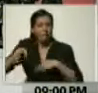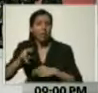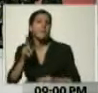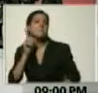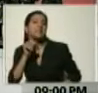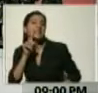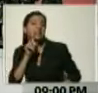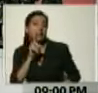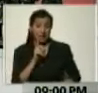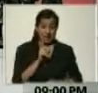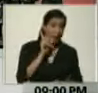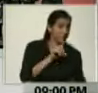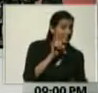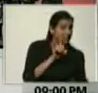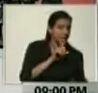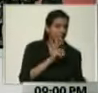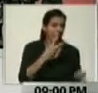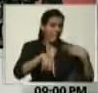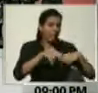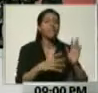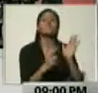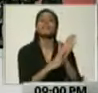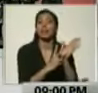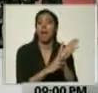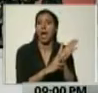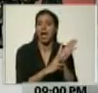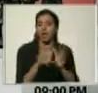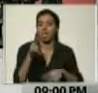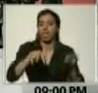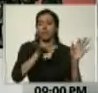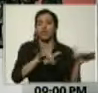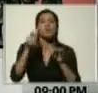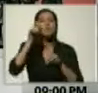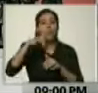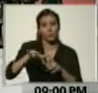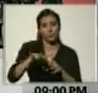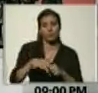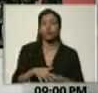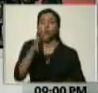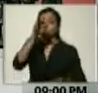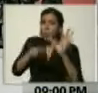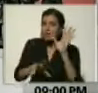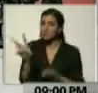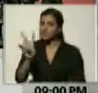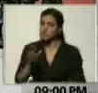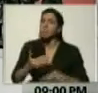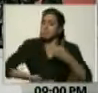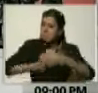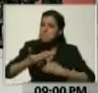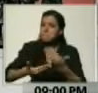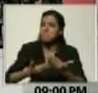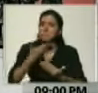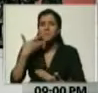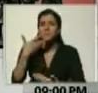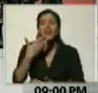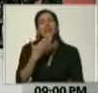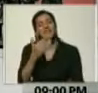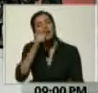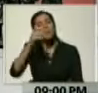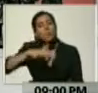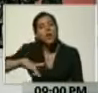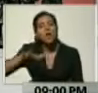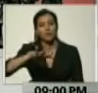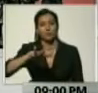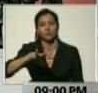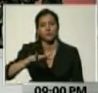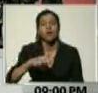las mentiras las transforman en verdades. Afortunadamente, Venezuela ha ido avanzando gracias a su pueblo. El pueblo ha generado una